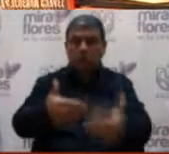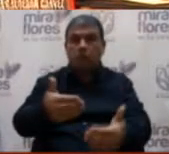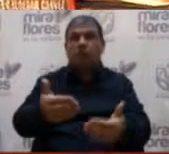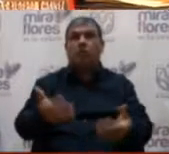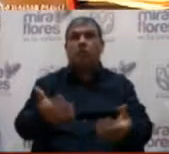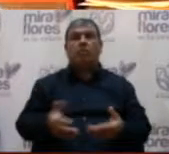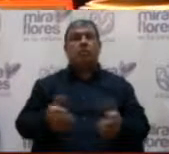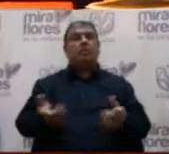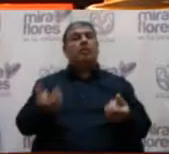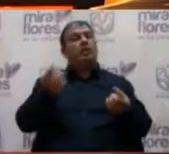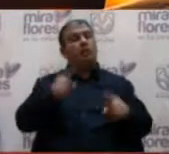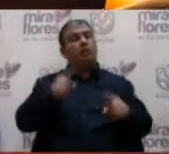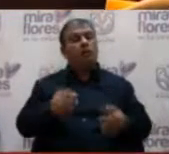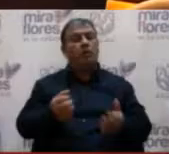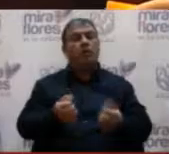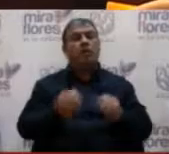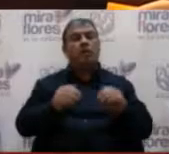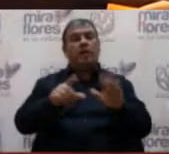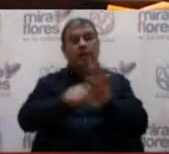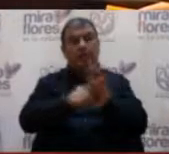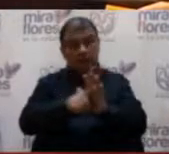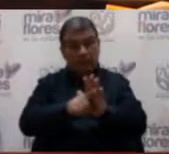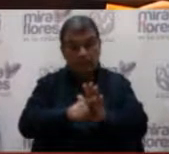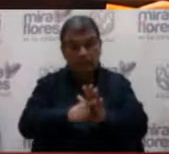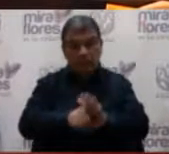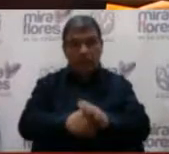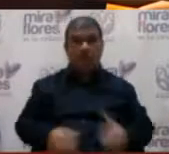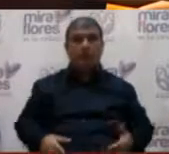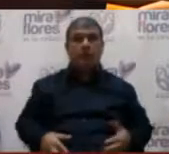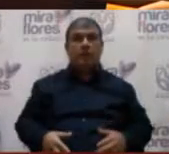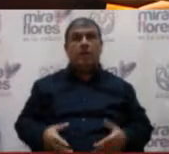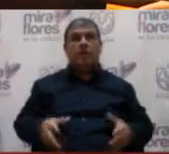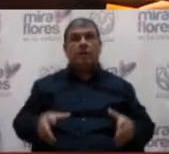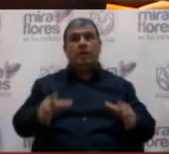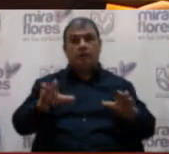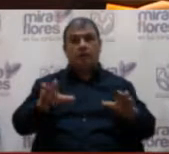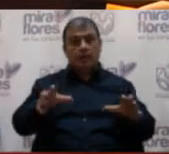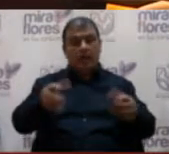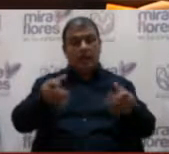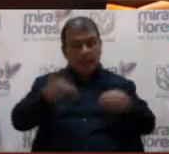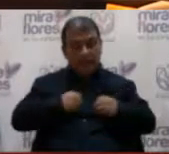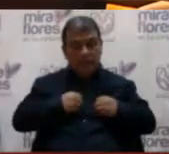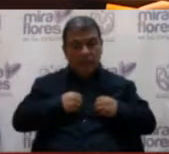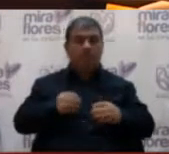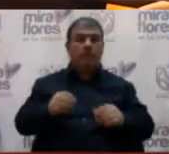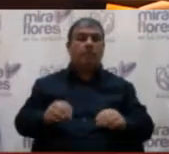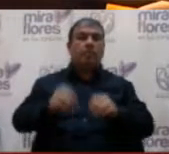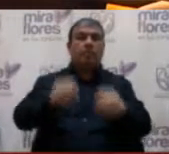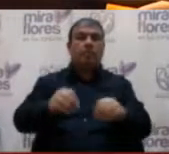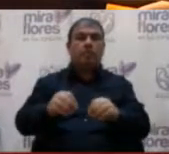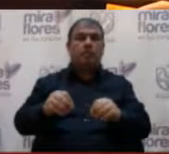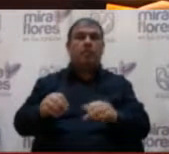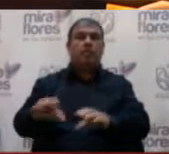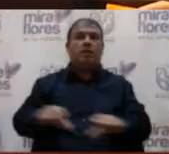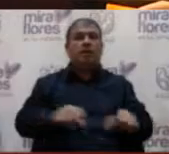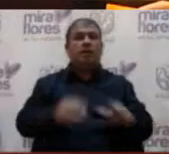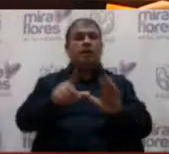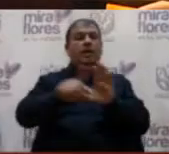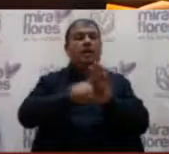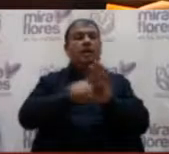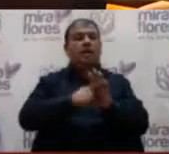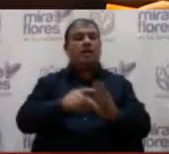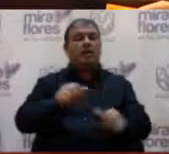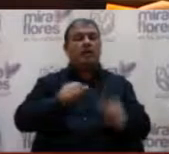con lo establecido en la ley de la materia, corresponde aplicar lo establecido en el artículo 24 de la